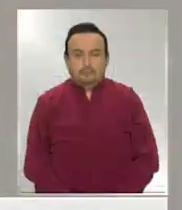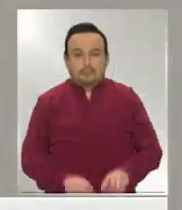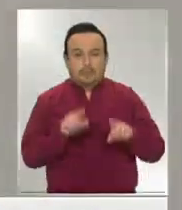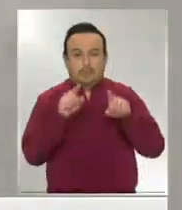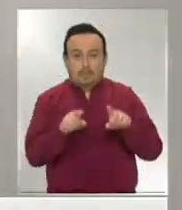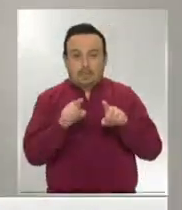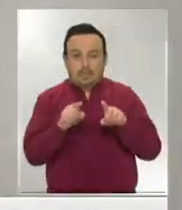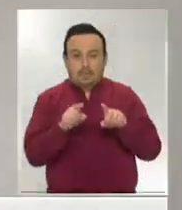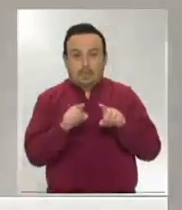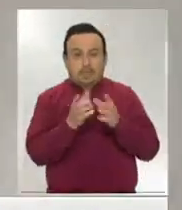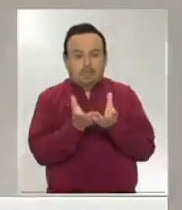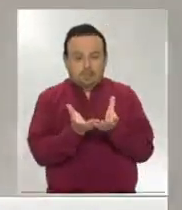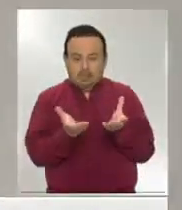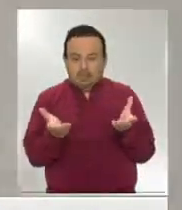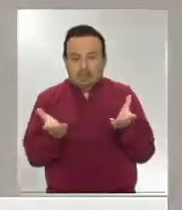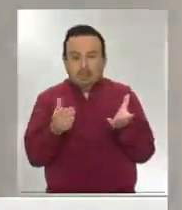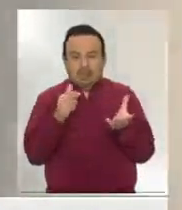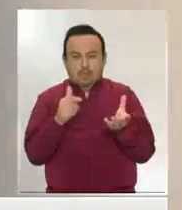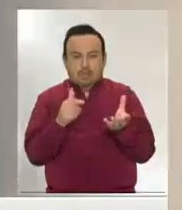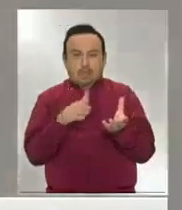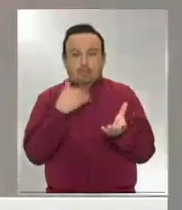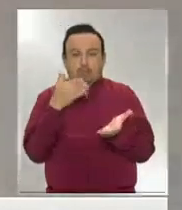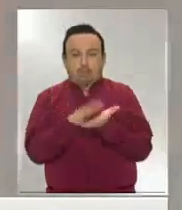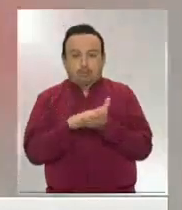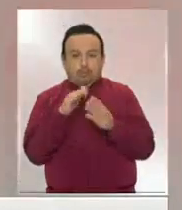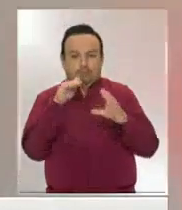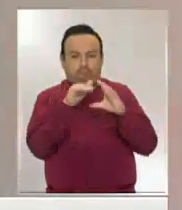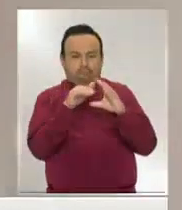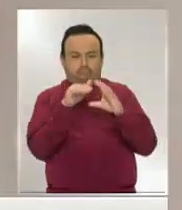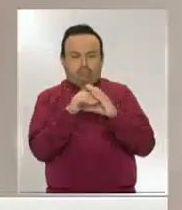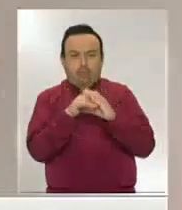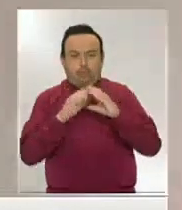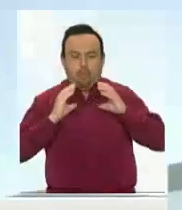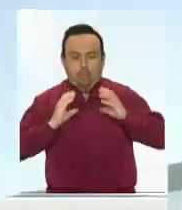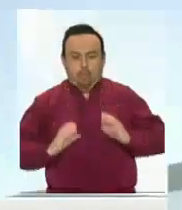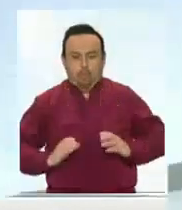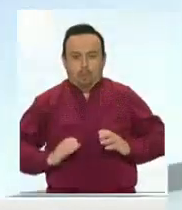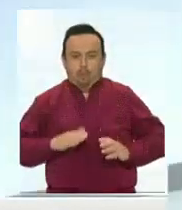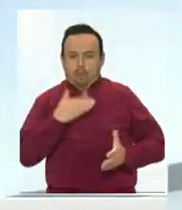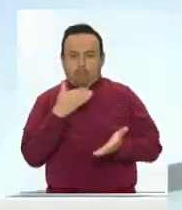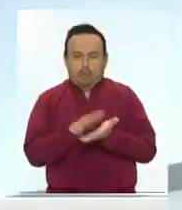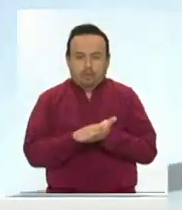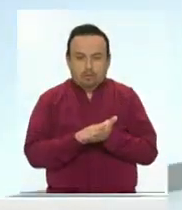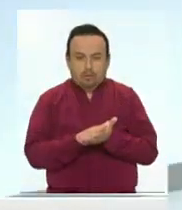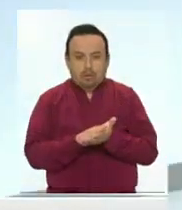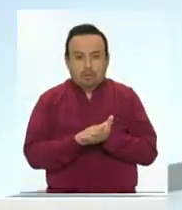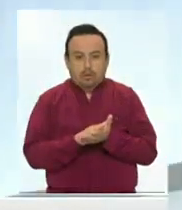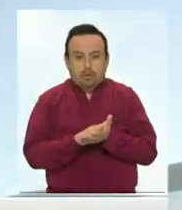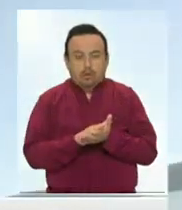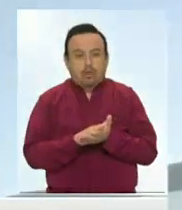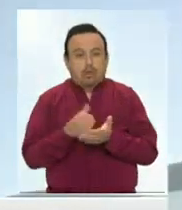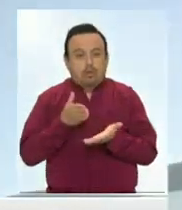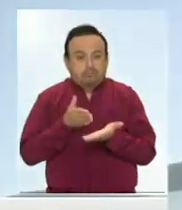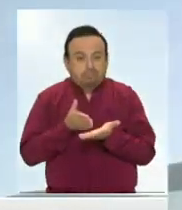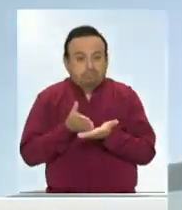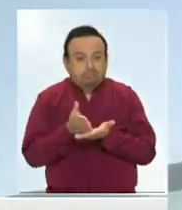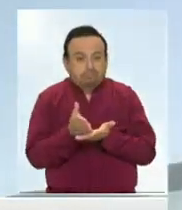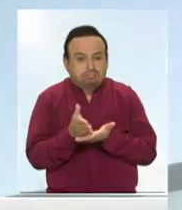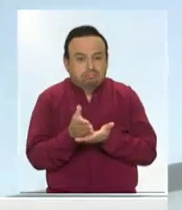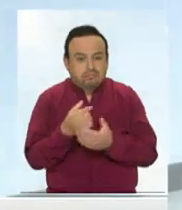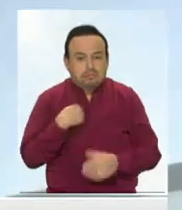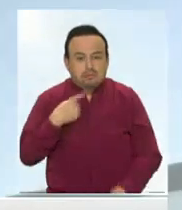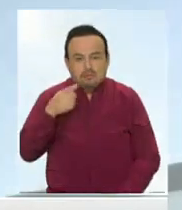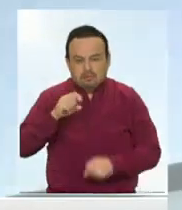Esos son los contenedores a donde están metiendo los muertos, los cuerpos de los muertos. Al comienzo, yo creo que la gente se tomó muy poco en